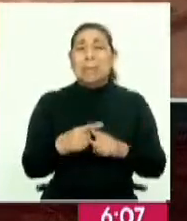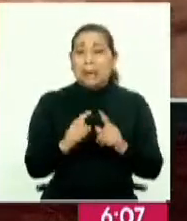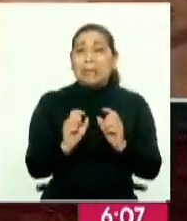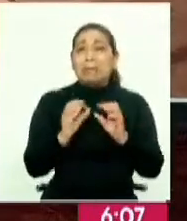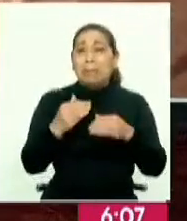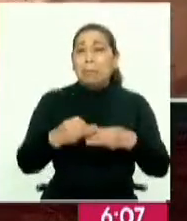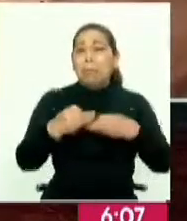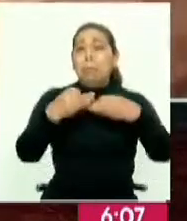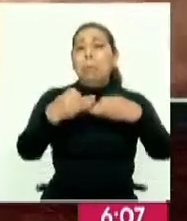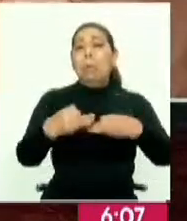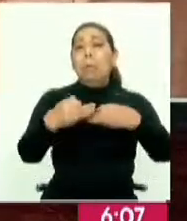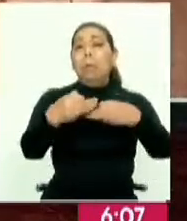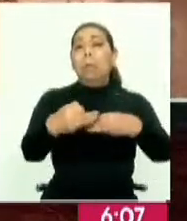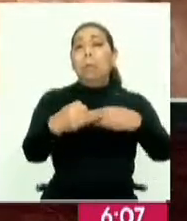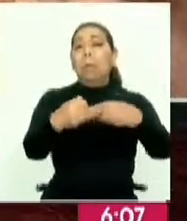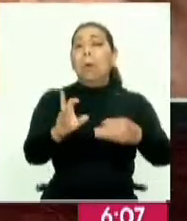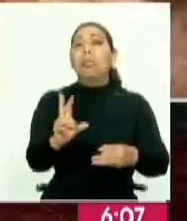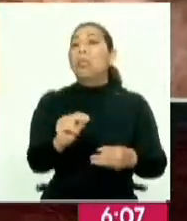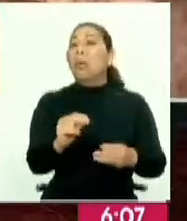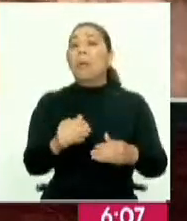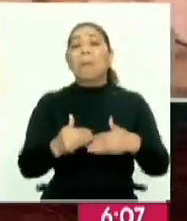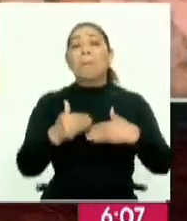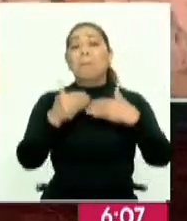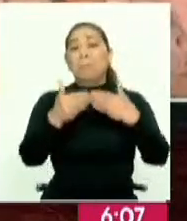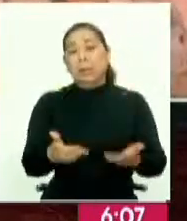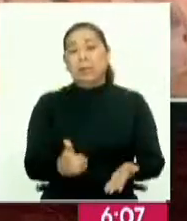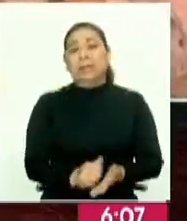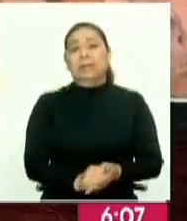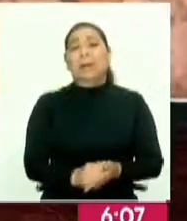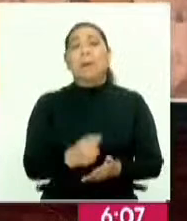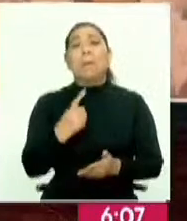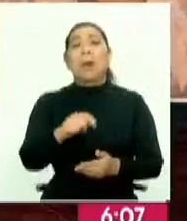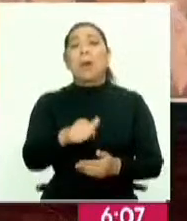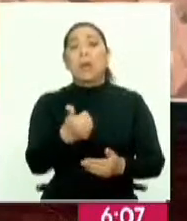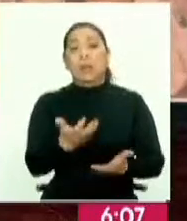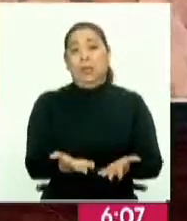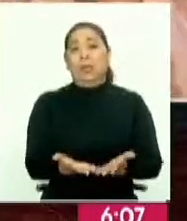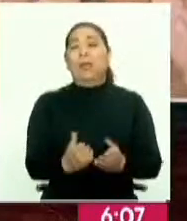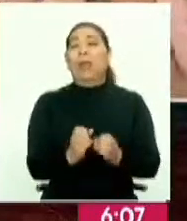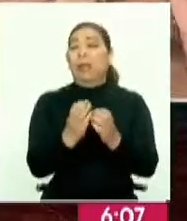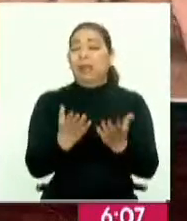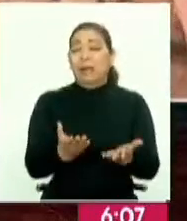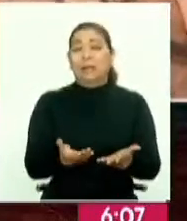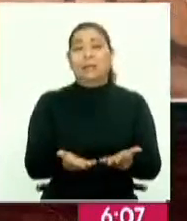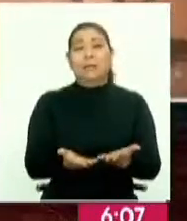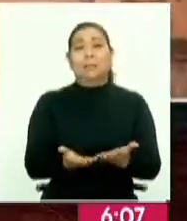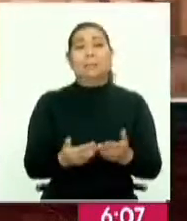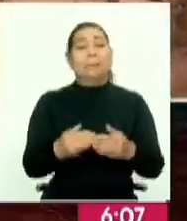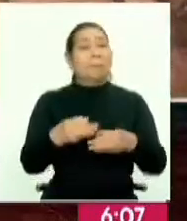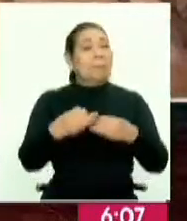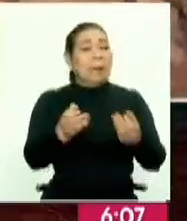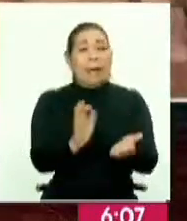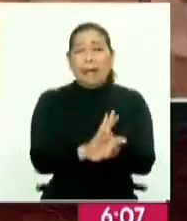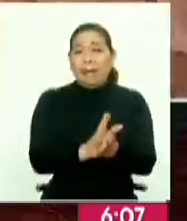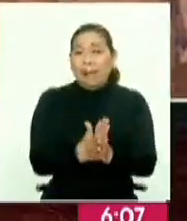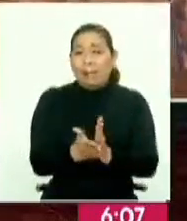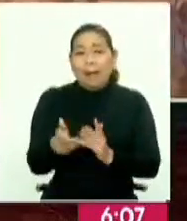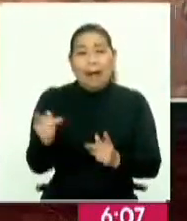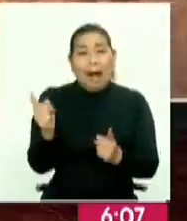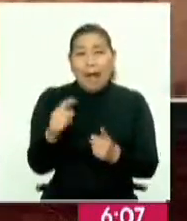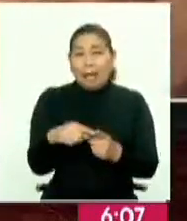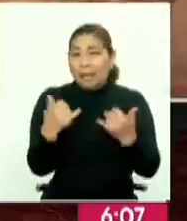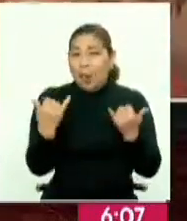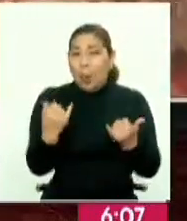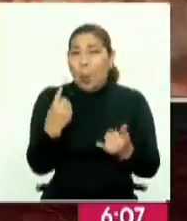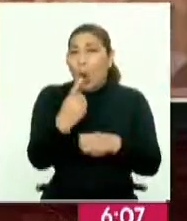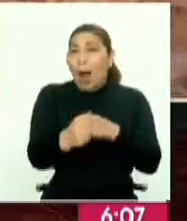se cumplió tal fecha y dijeron no se puede ser propongo para otra para otra fecha llega a esta fecha y nada señorita actualmente